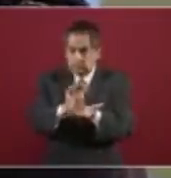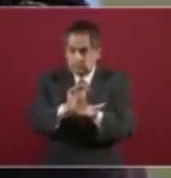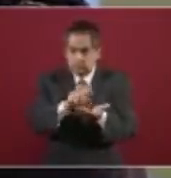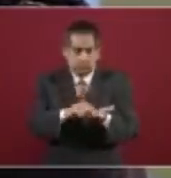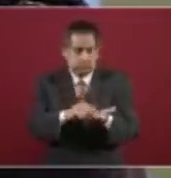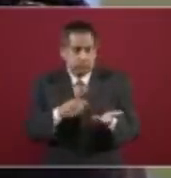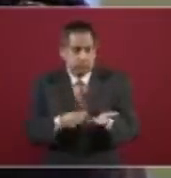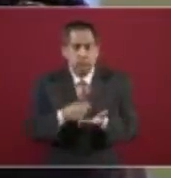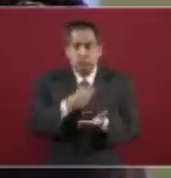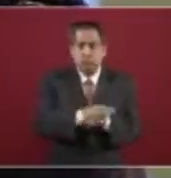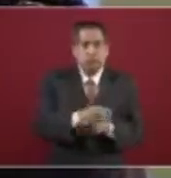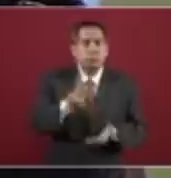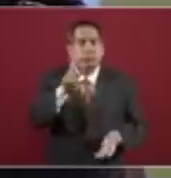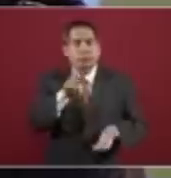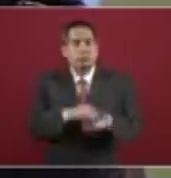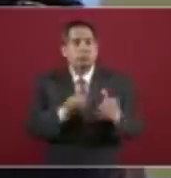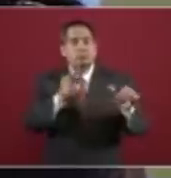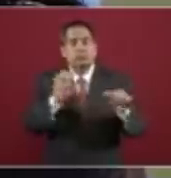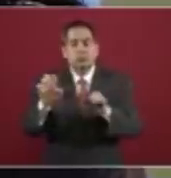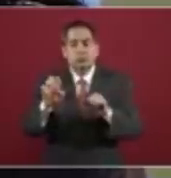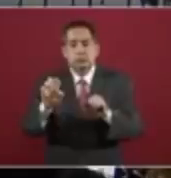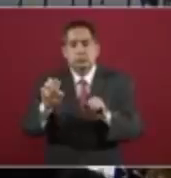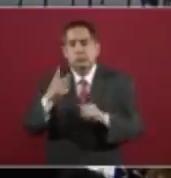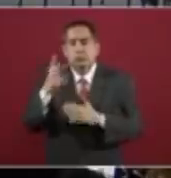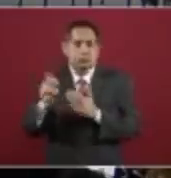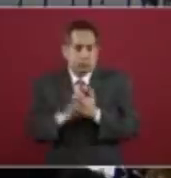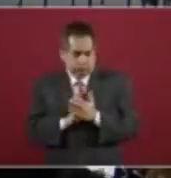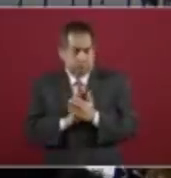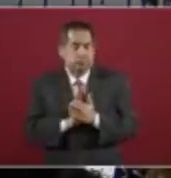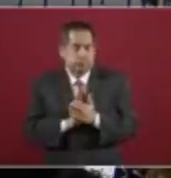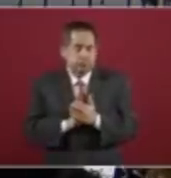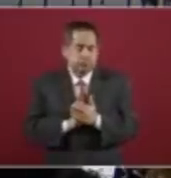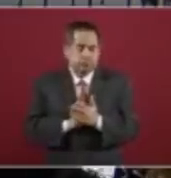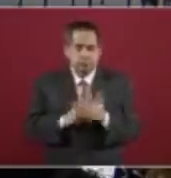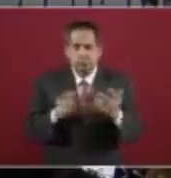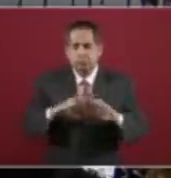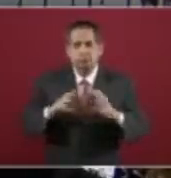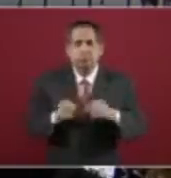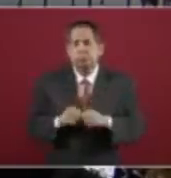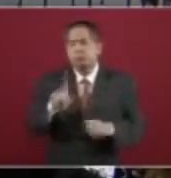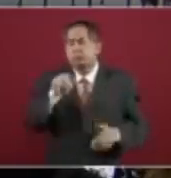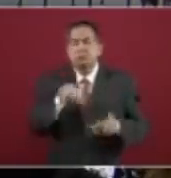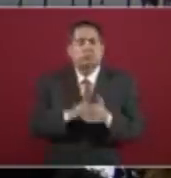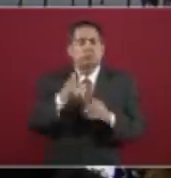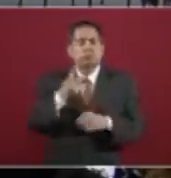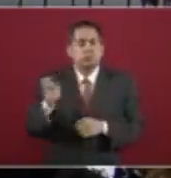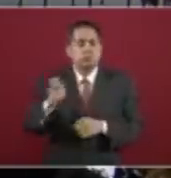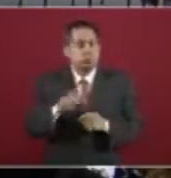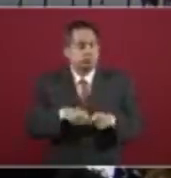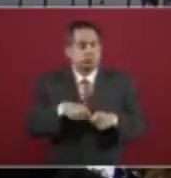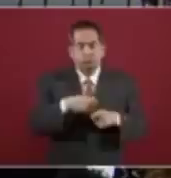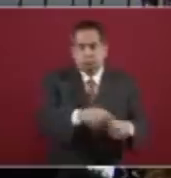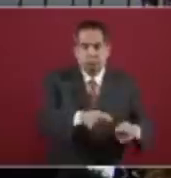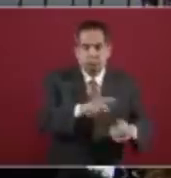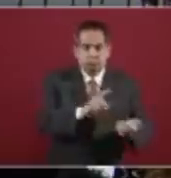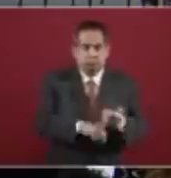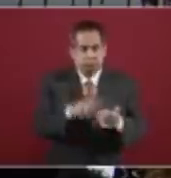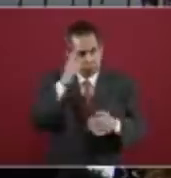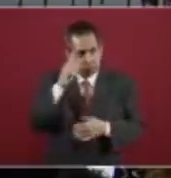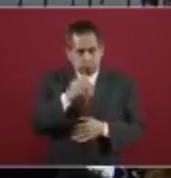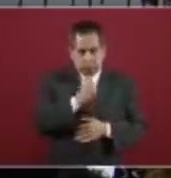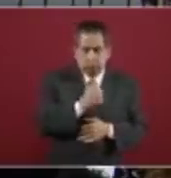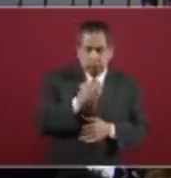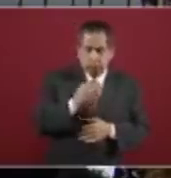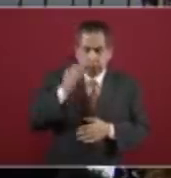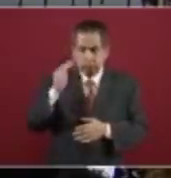monto es de 3,600 bimensual, ¿sí? Entonces sería 7,200 la entrega que correspondería enero,